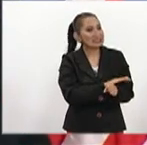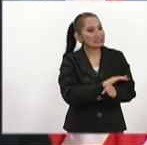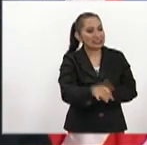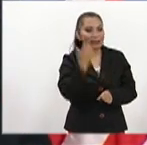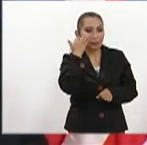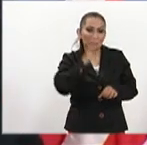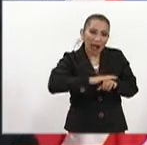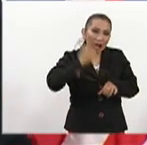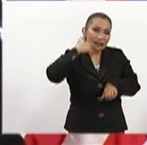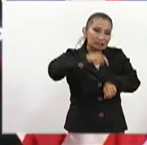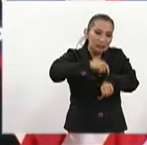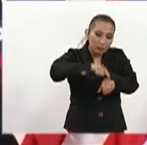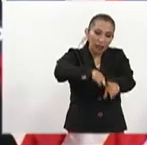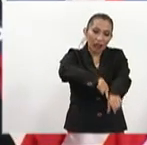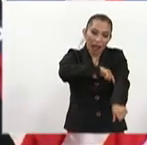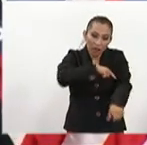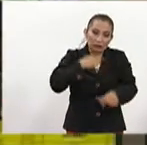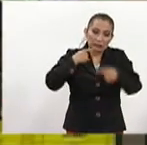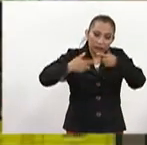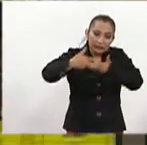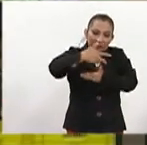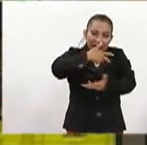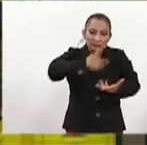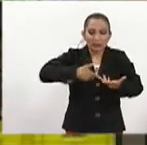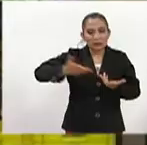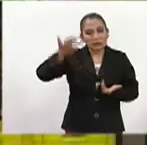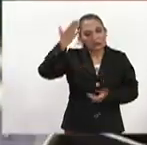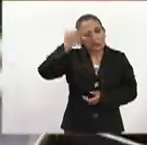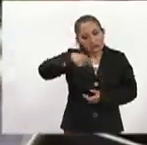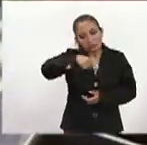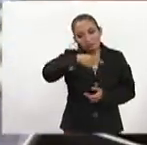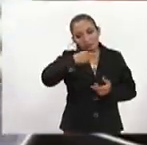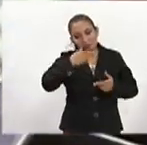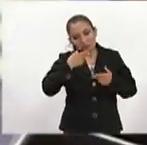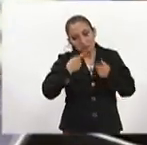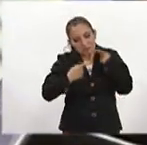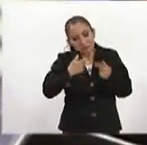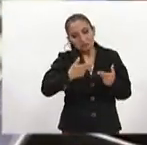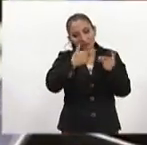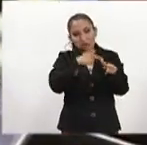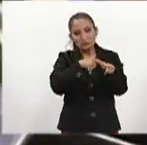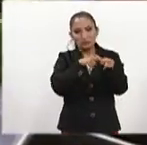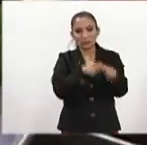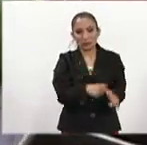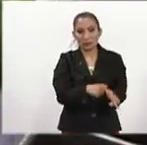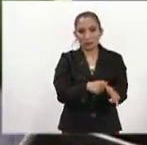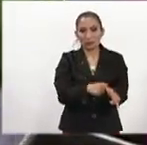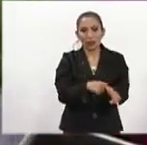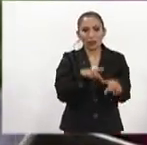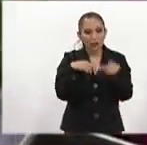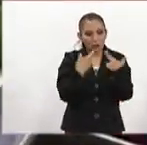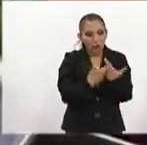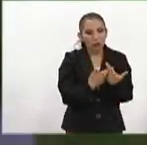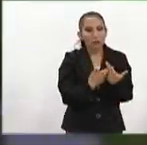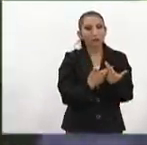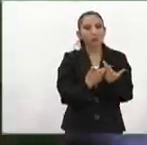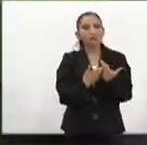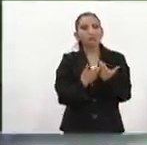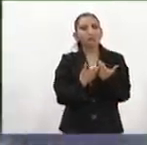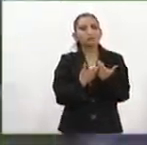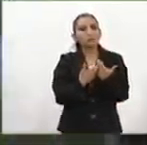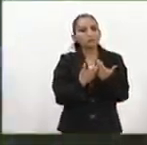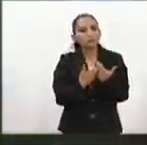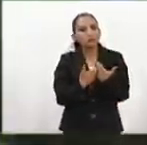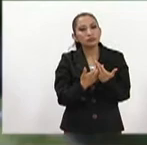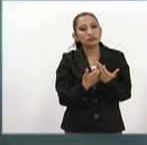tener presente que las negociaciones en realidad, digamos, continúan, ¿no? Las reuniones que